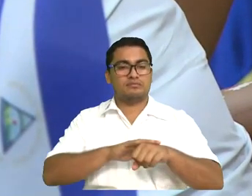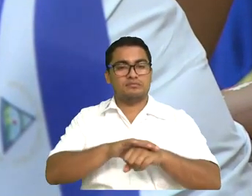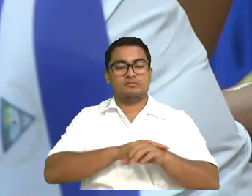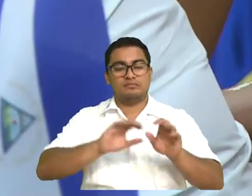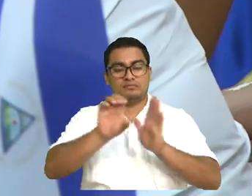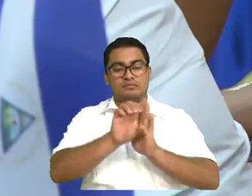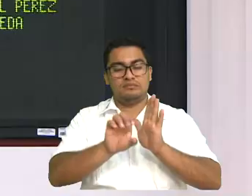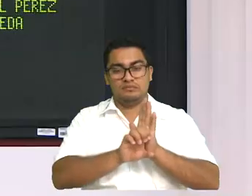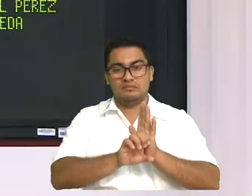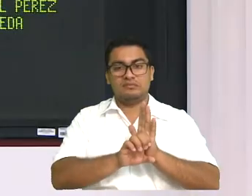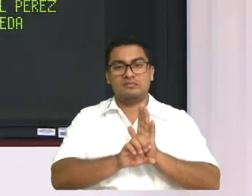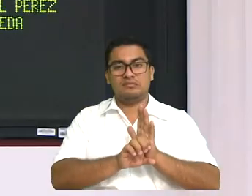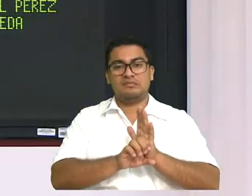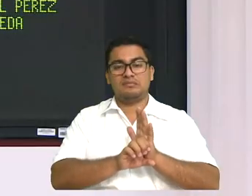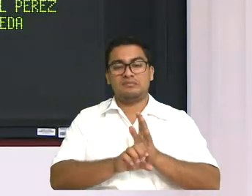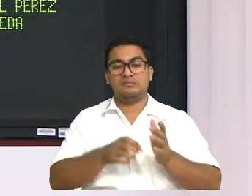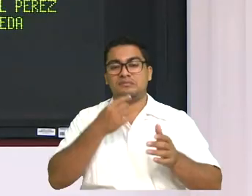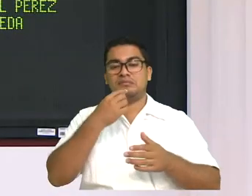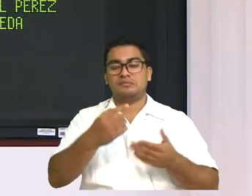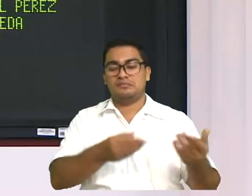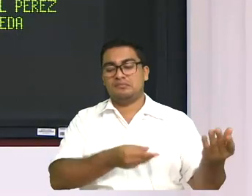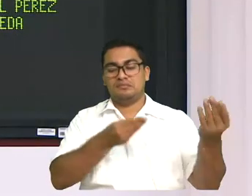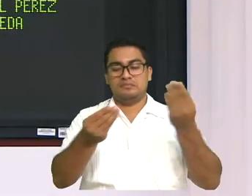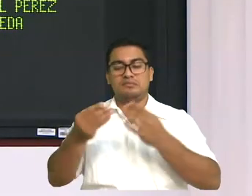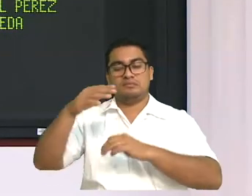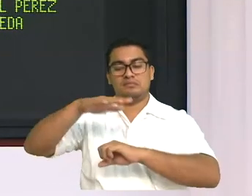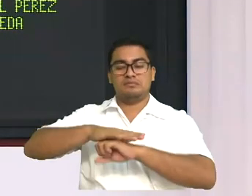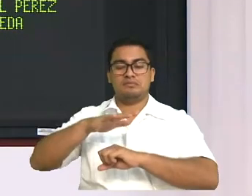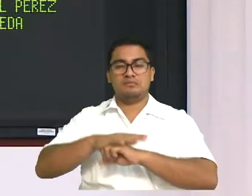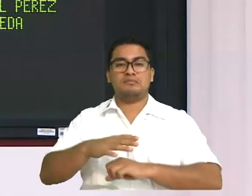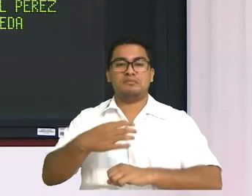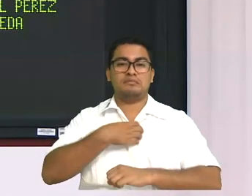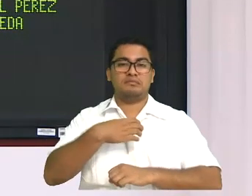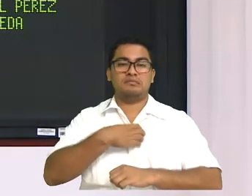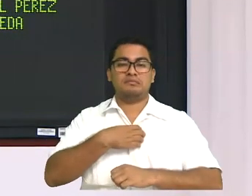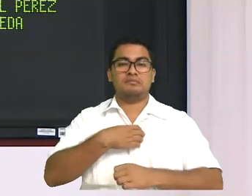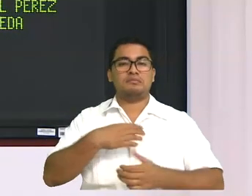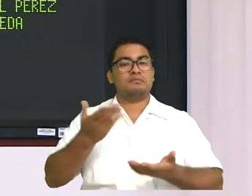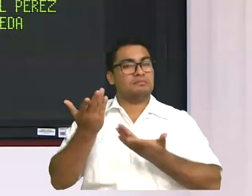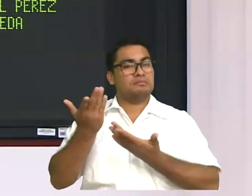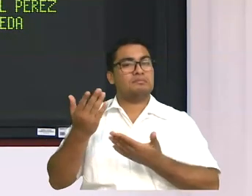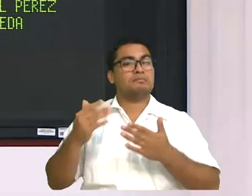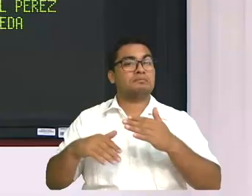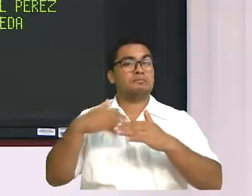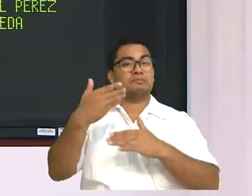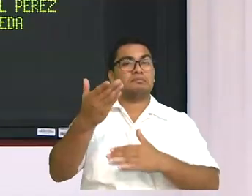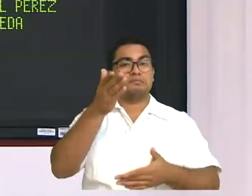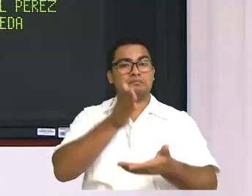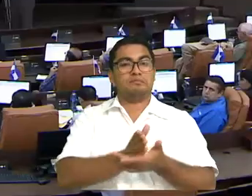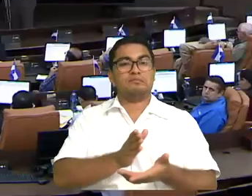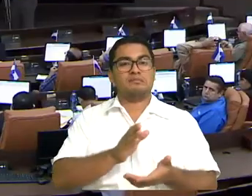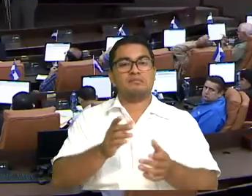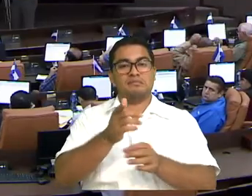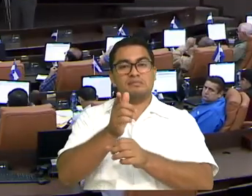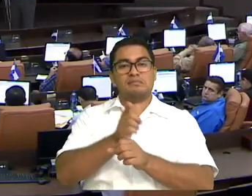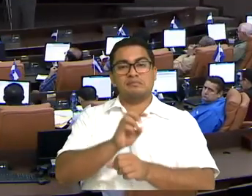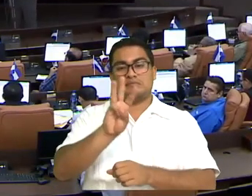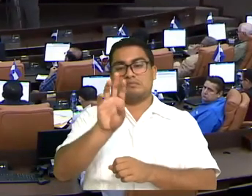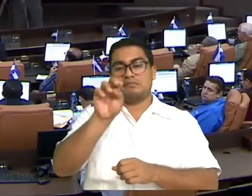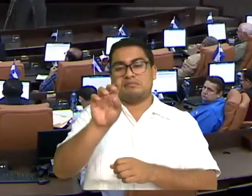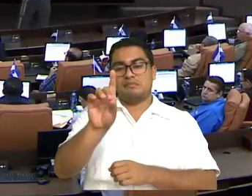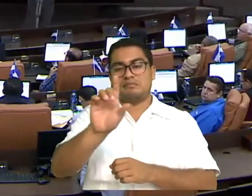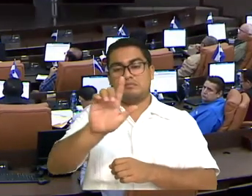personalidad jurídica, las cuales fueron remitidas a la comisión pertinente para su debido estudio y posterior dictamen. Con cámara de Wendell